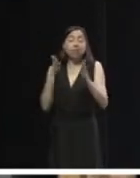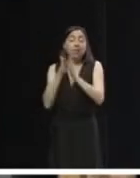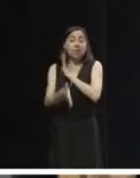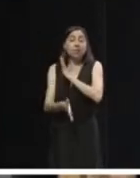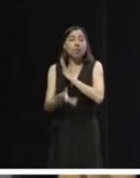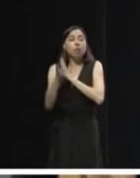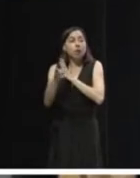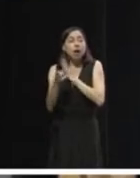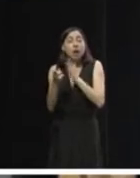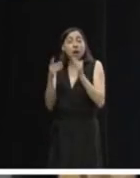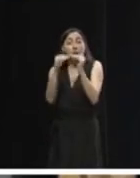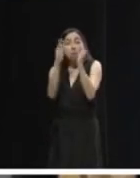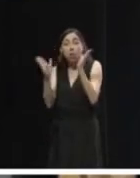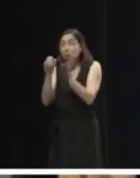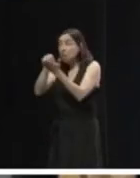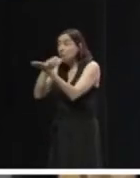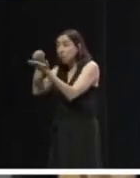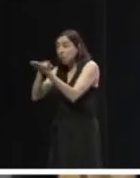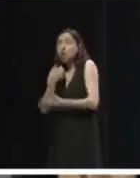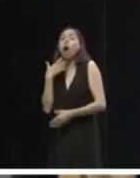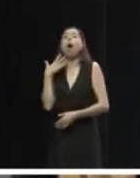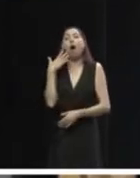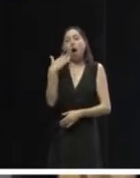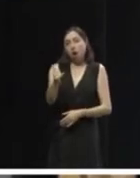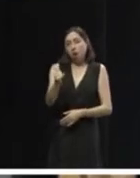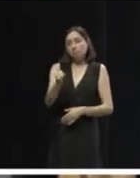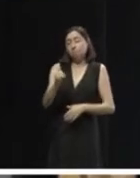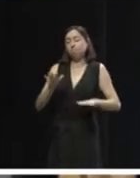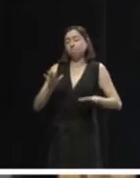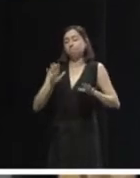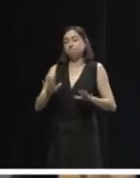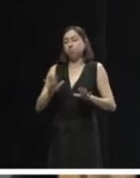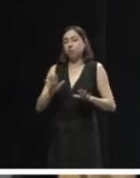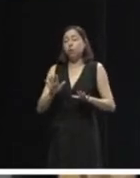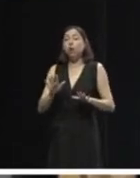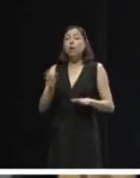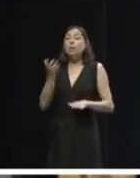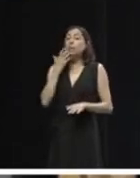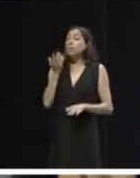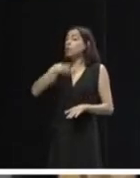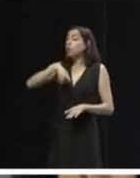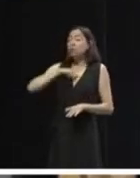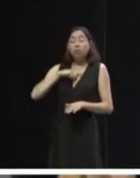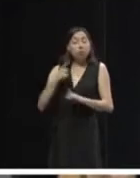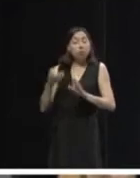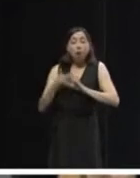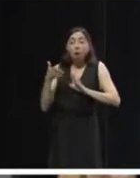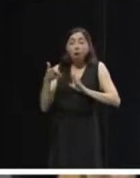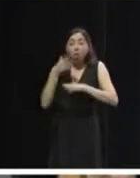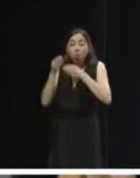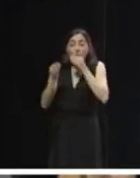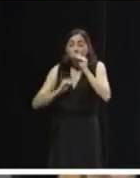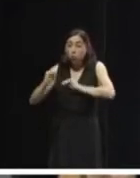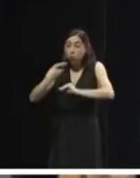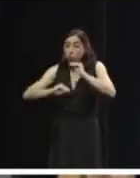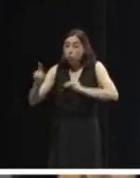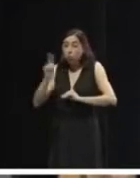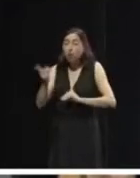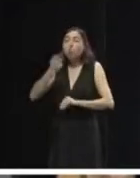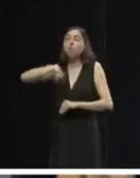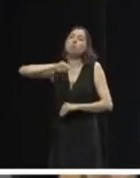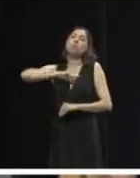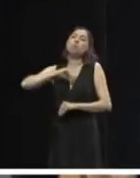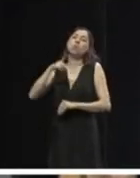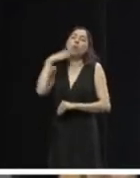que no haya viviendas vacías, que las hay. Y si nosotros no arreglamos eso, nuestra juventud se va a